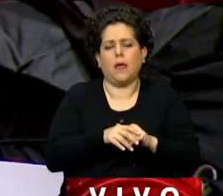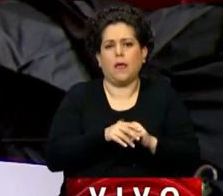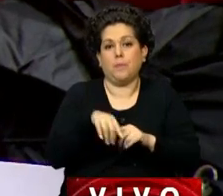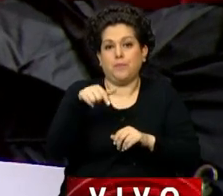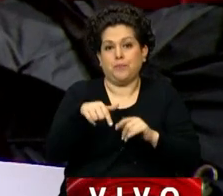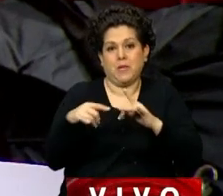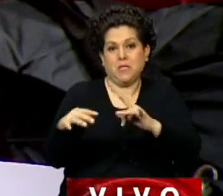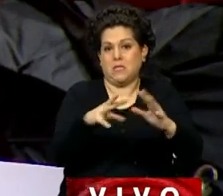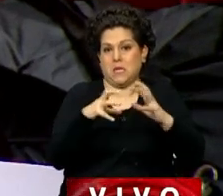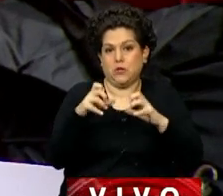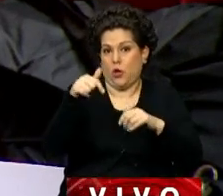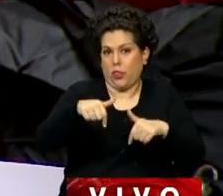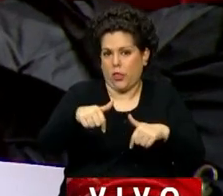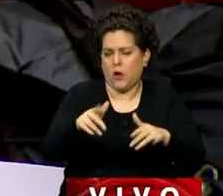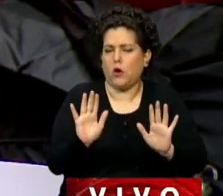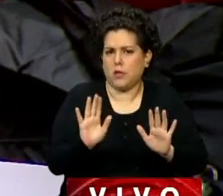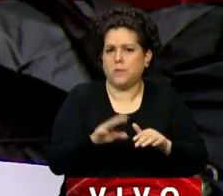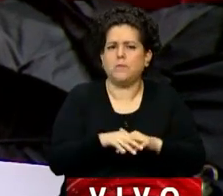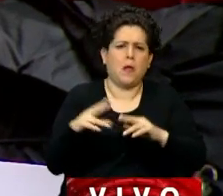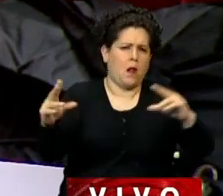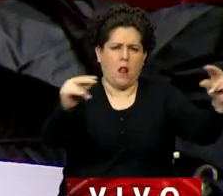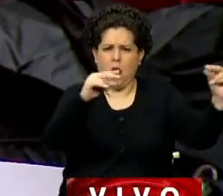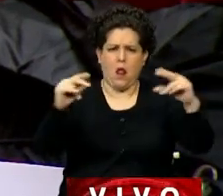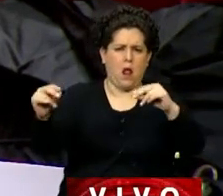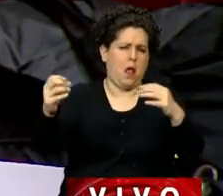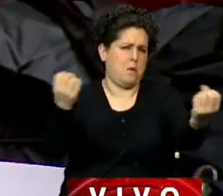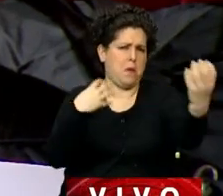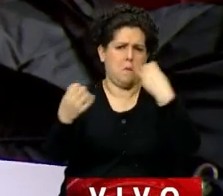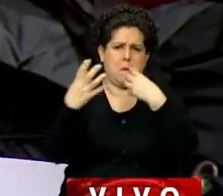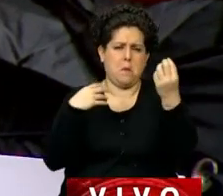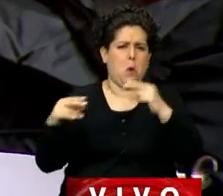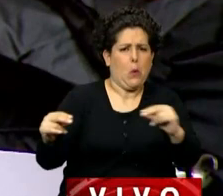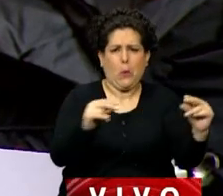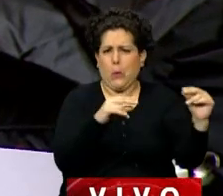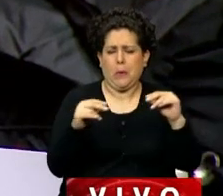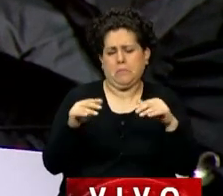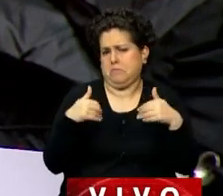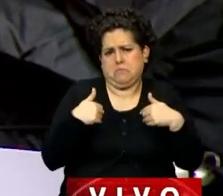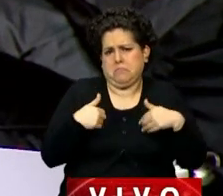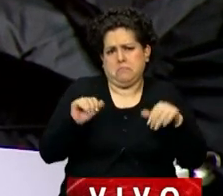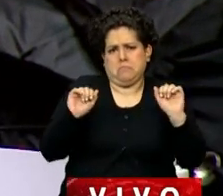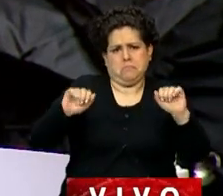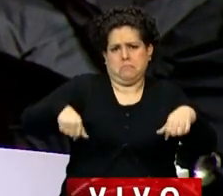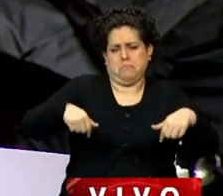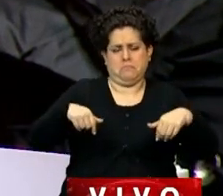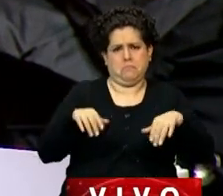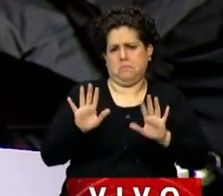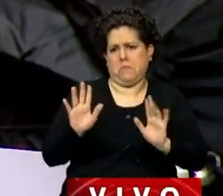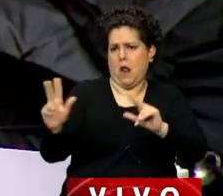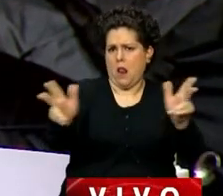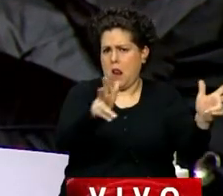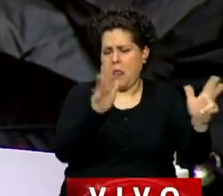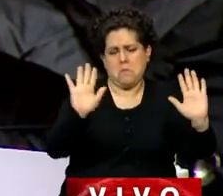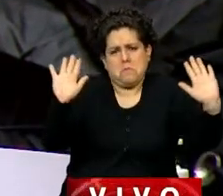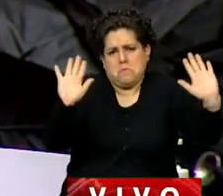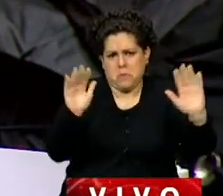esta sesión se da, más allá de los gritos y lo que estén diciendo ahora por lo bajo, eso no lo cambia. Esta sesión